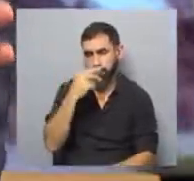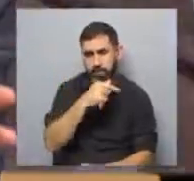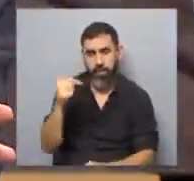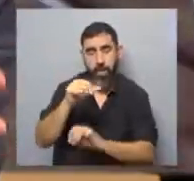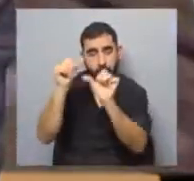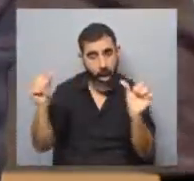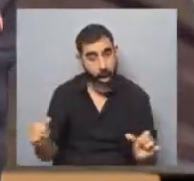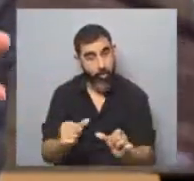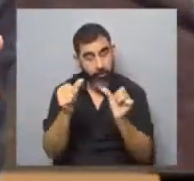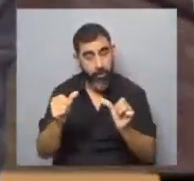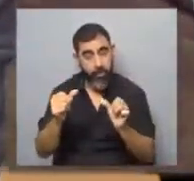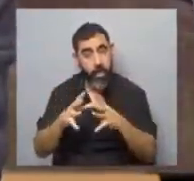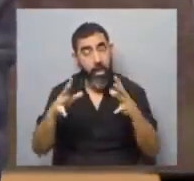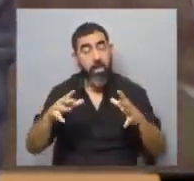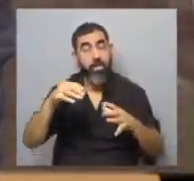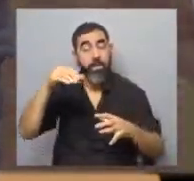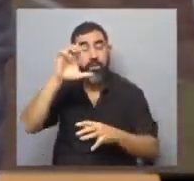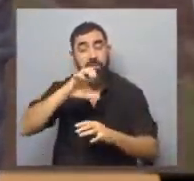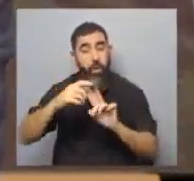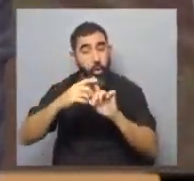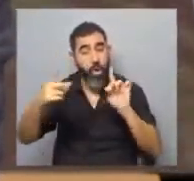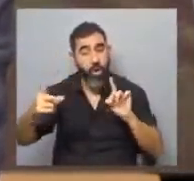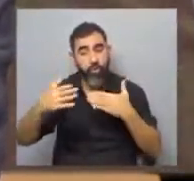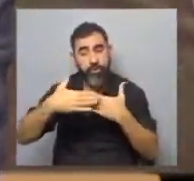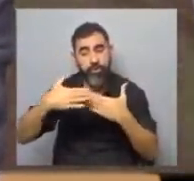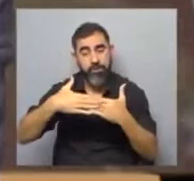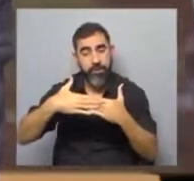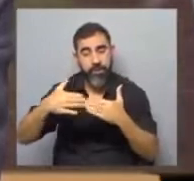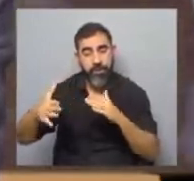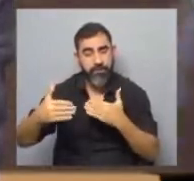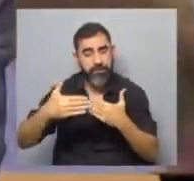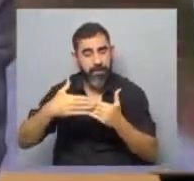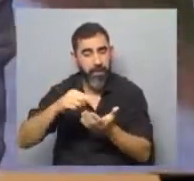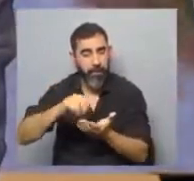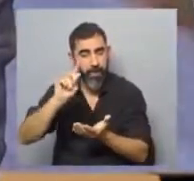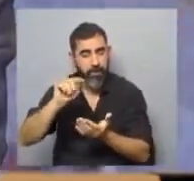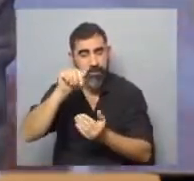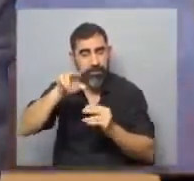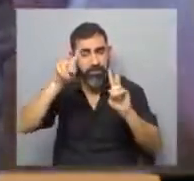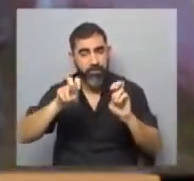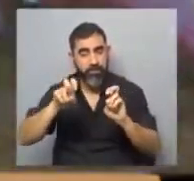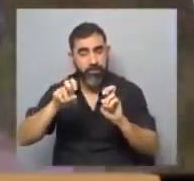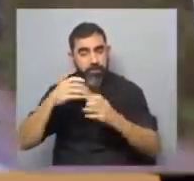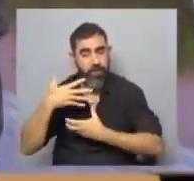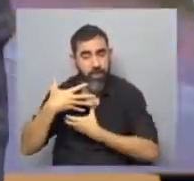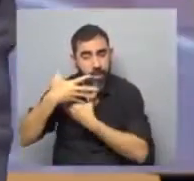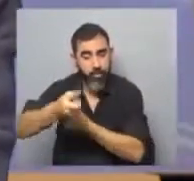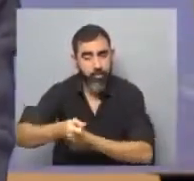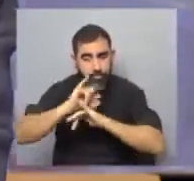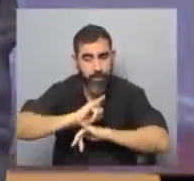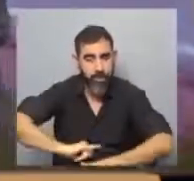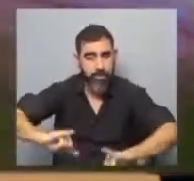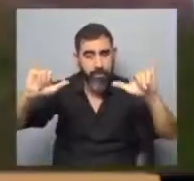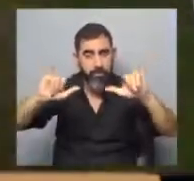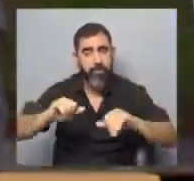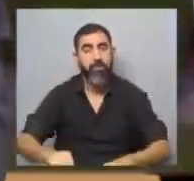actividad muy fuerte en Melo y el entorno de la capital de Cerro Largo, justamente en eso, ¿no? En apalancar el lanzamiento de este